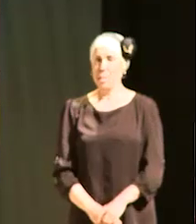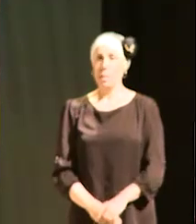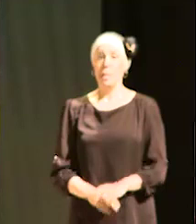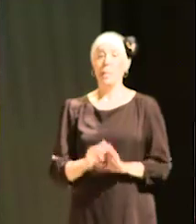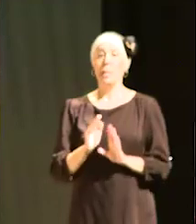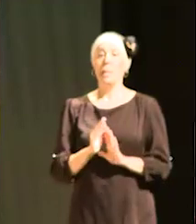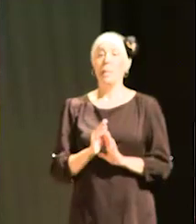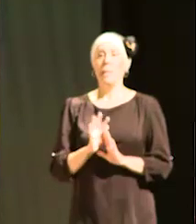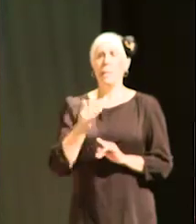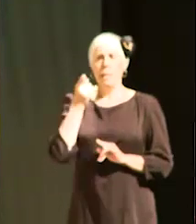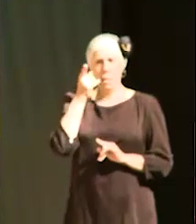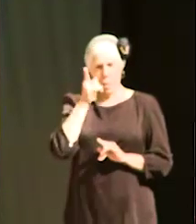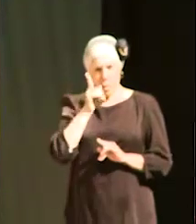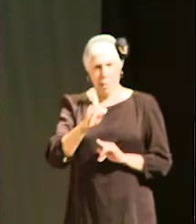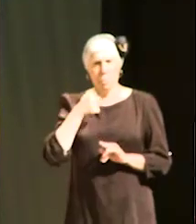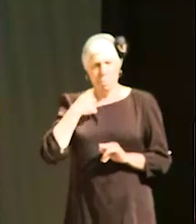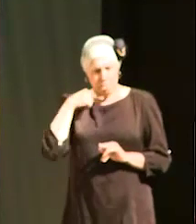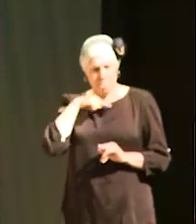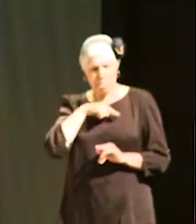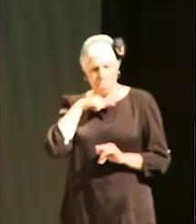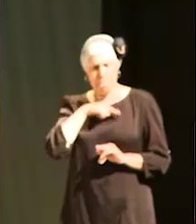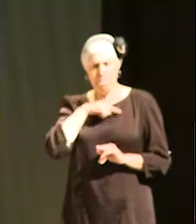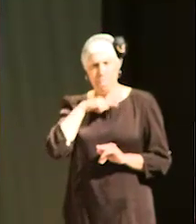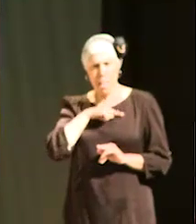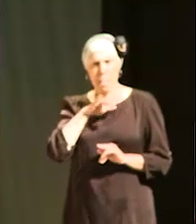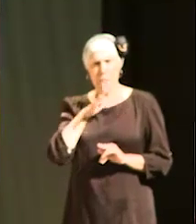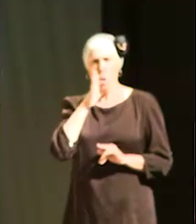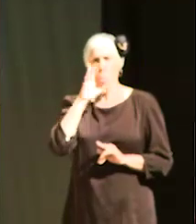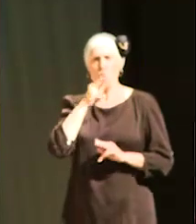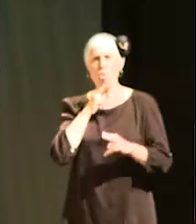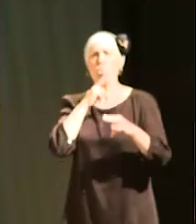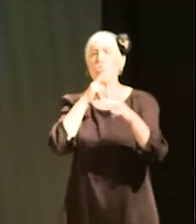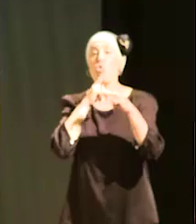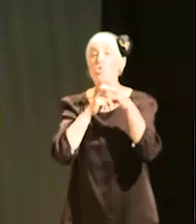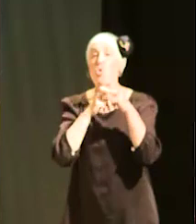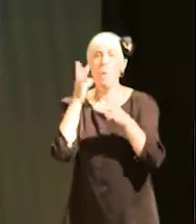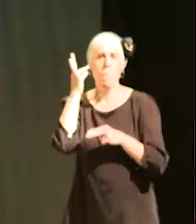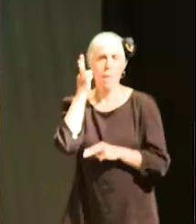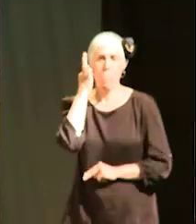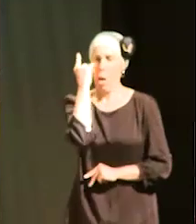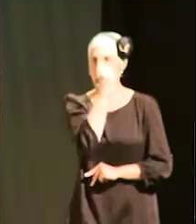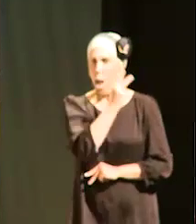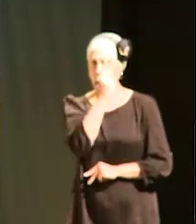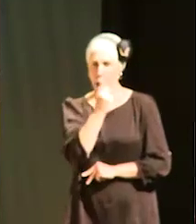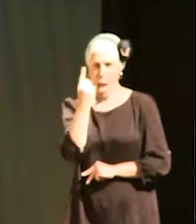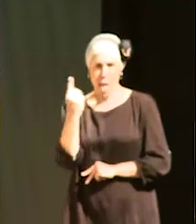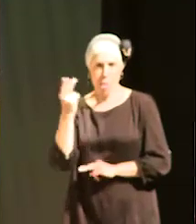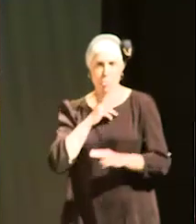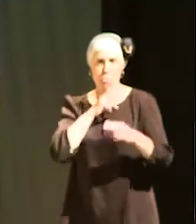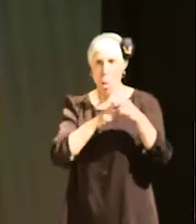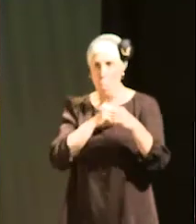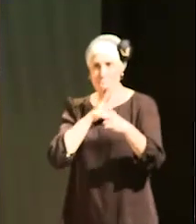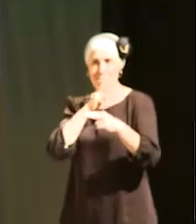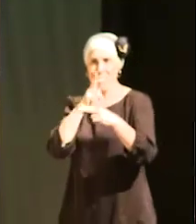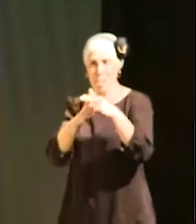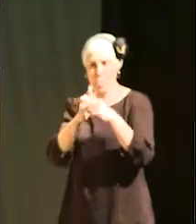me ha tocado mucho que hayas nombrado a cada protagonista que nos hayas podido acercar su mirada y